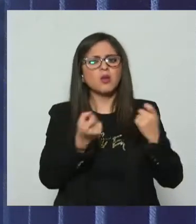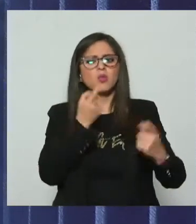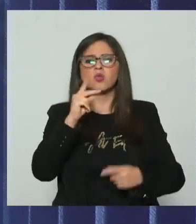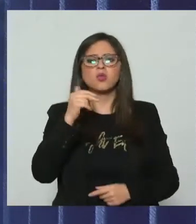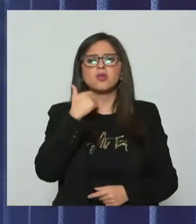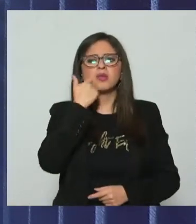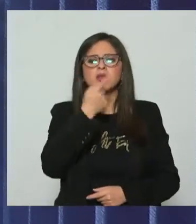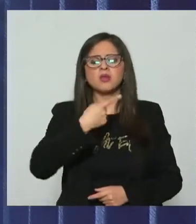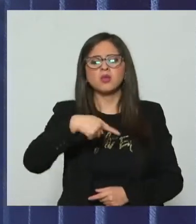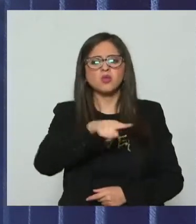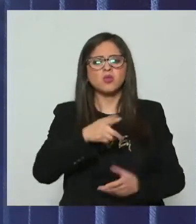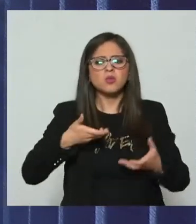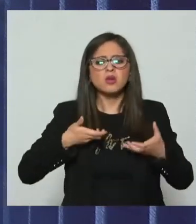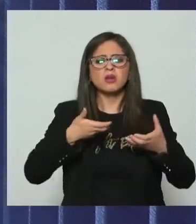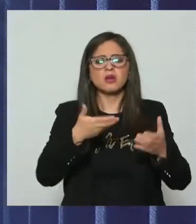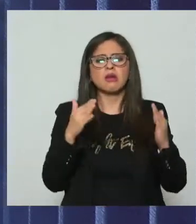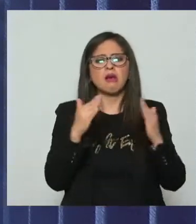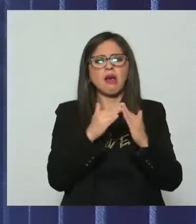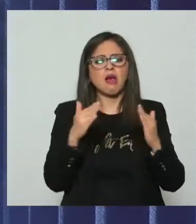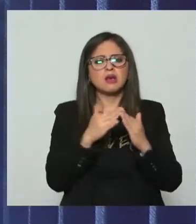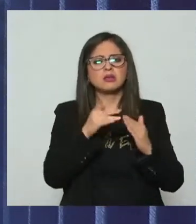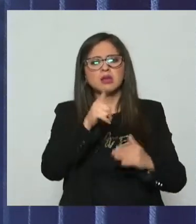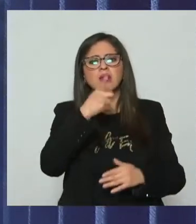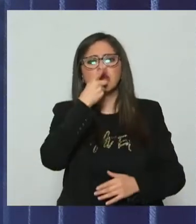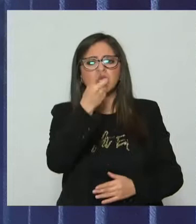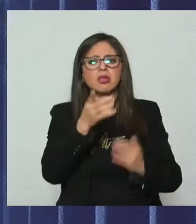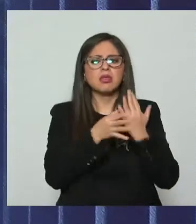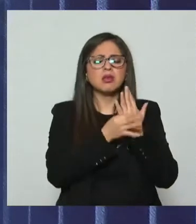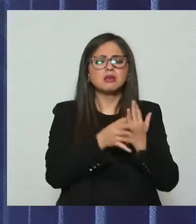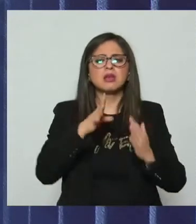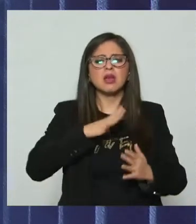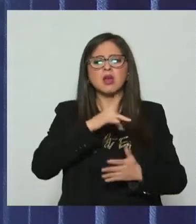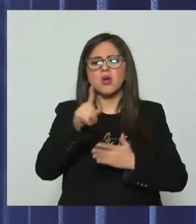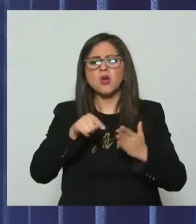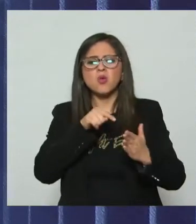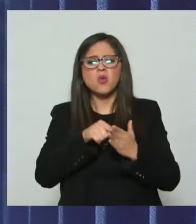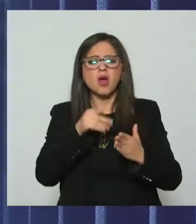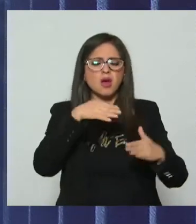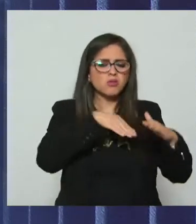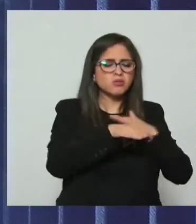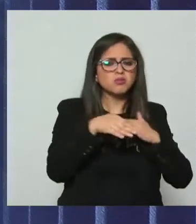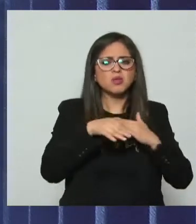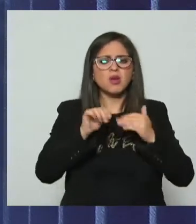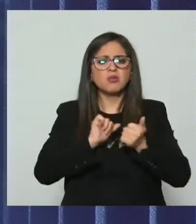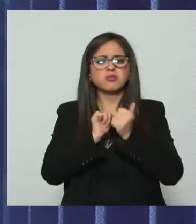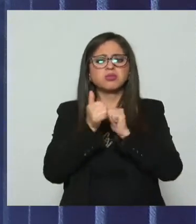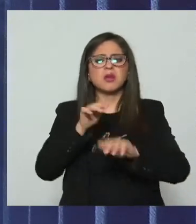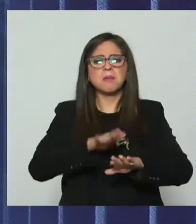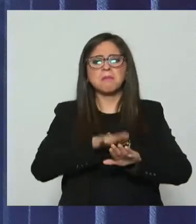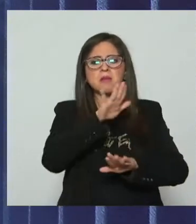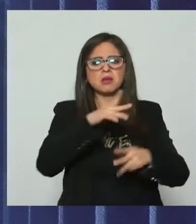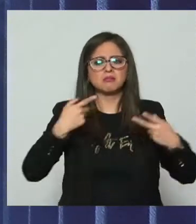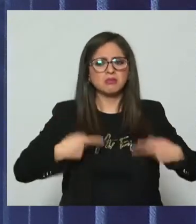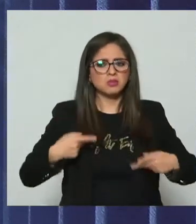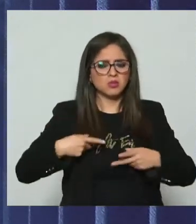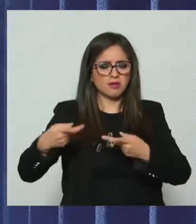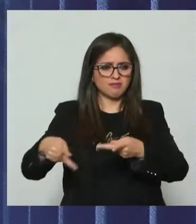sus avenidas el Metrobús. Mencionan que va a haber paraderos y que esto podría ocasionar la generación de ambulantes. En